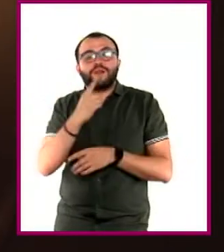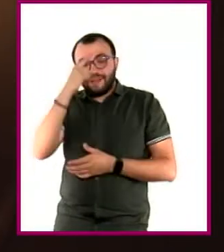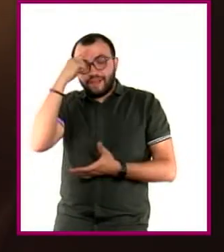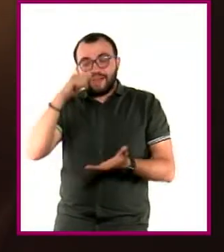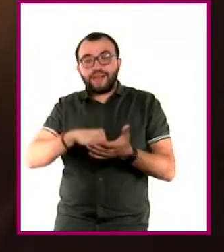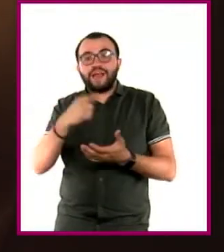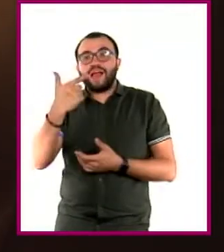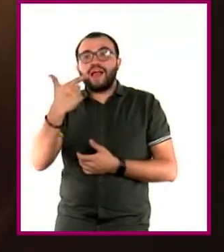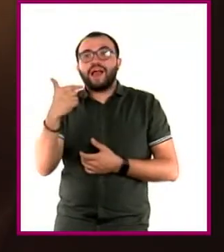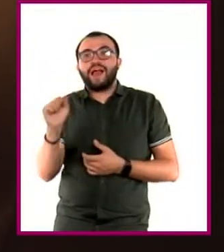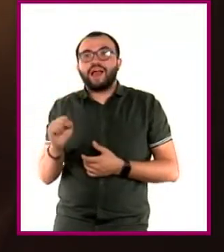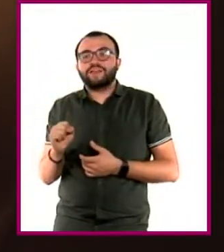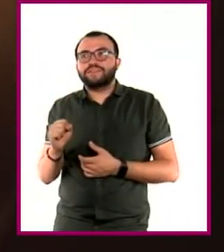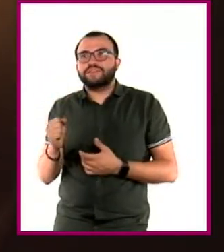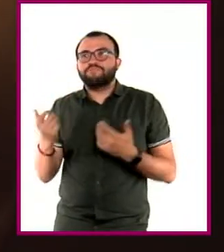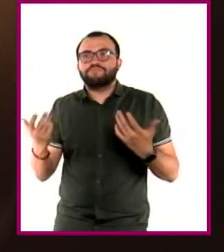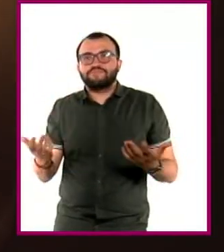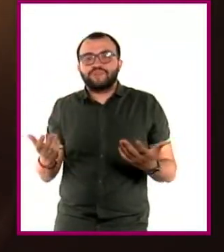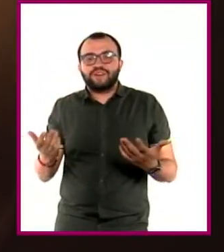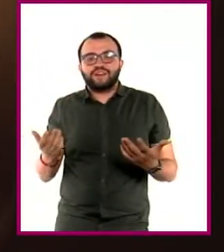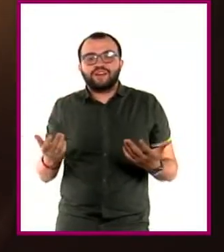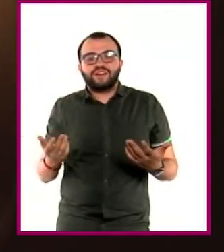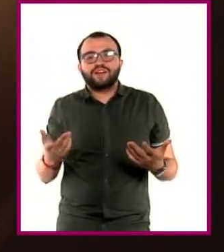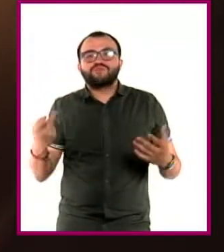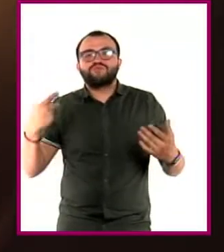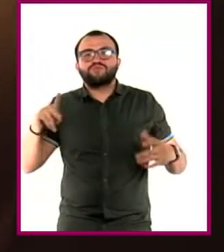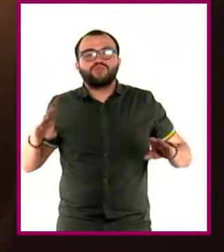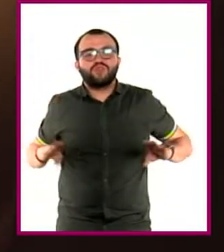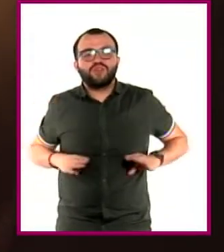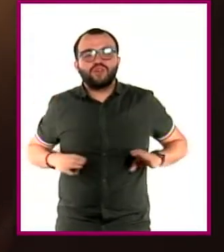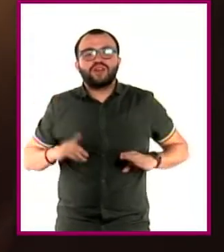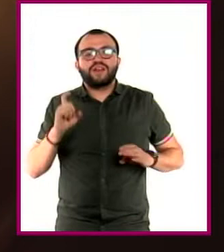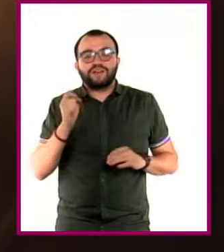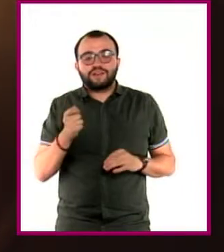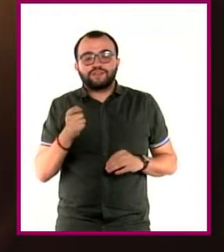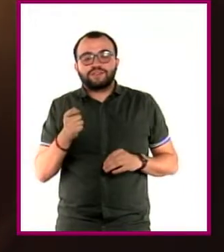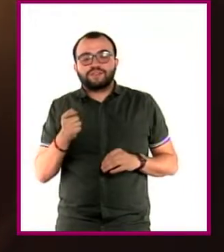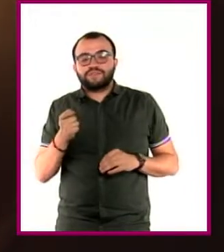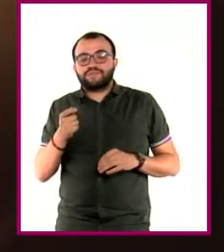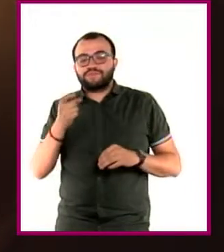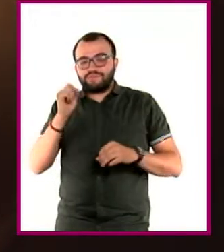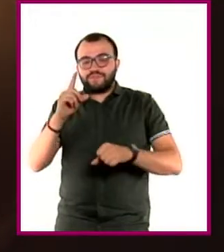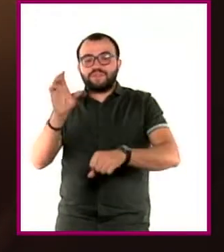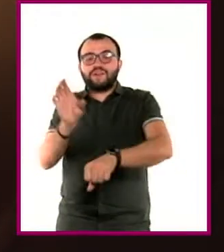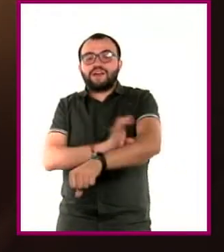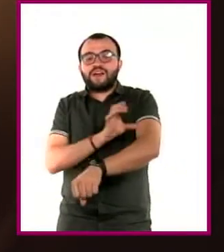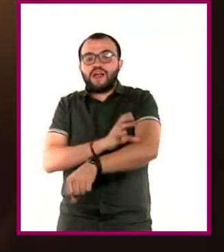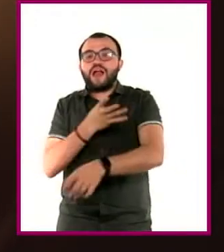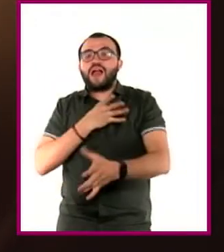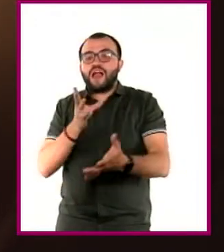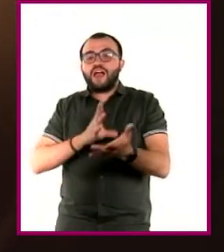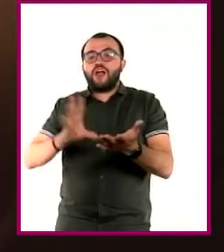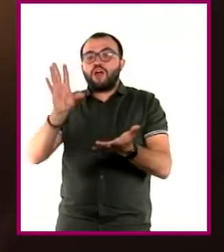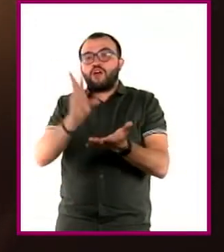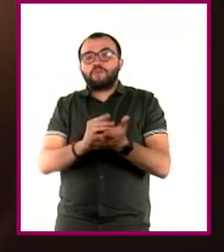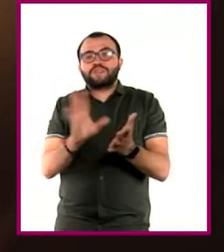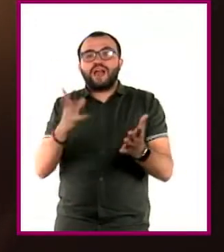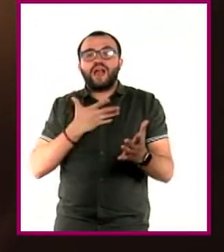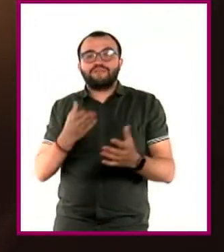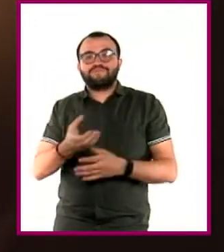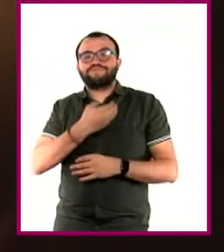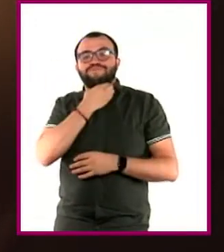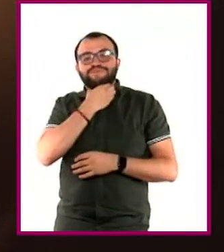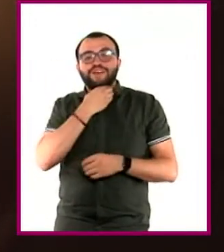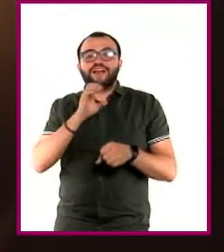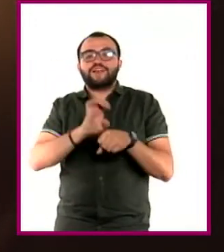gases inertes, es decir, tienen la característica de que sus configuraciones electrónicas están completamente llenas y por lo